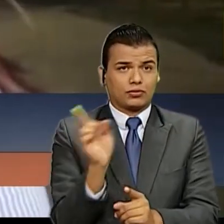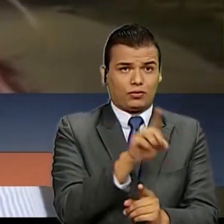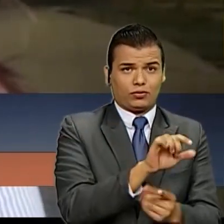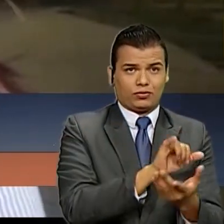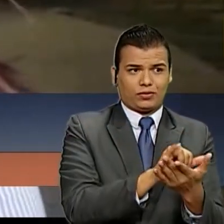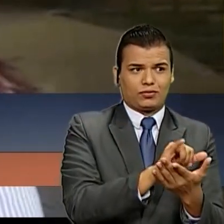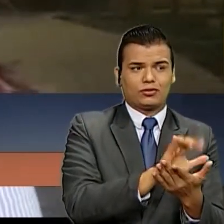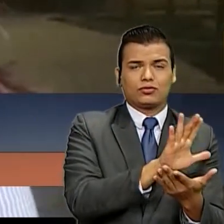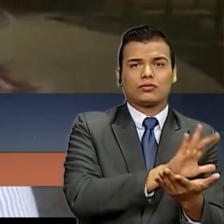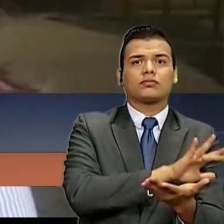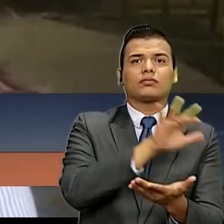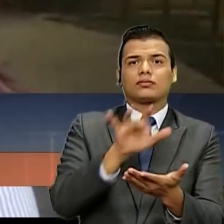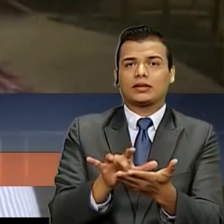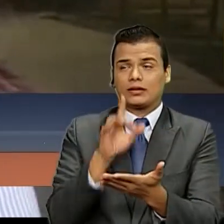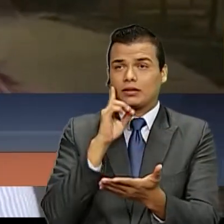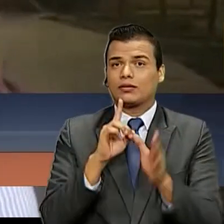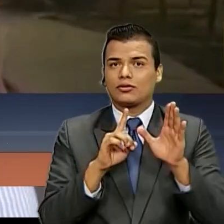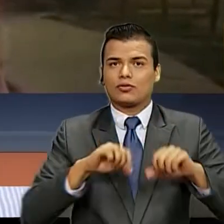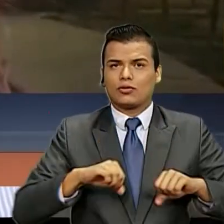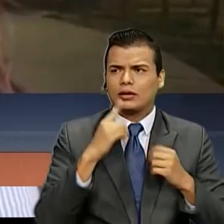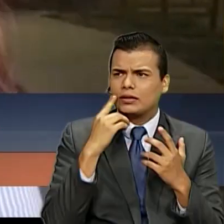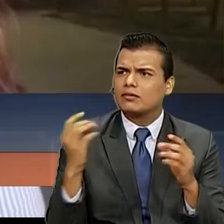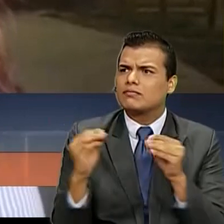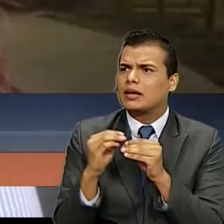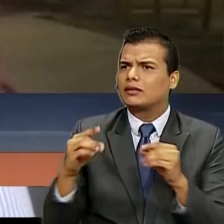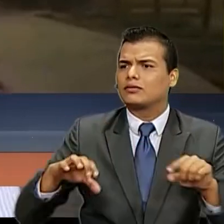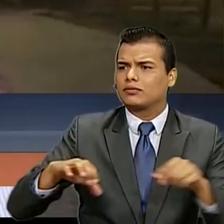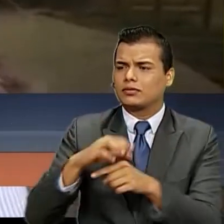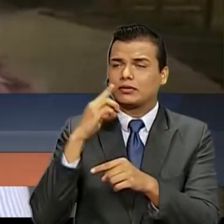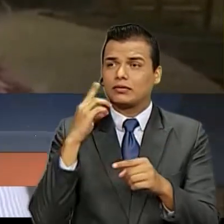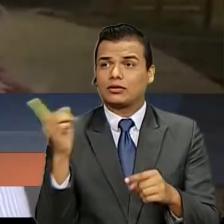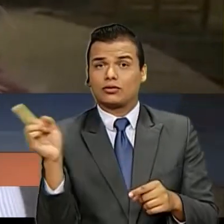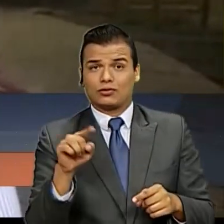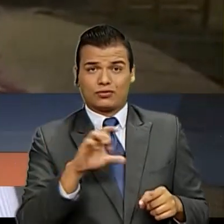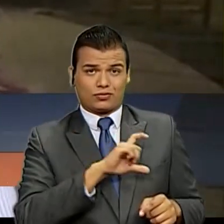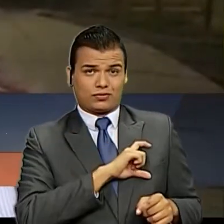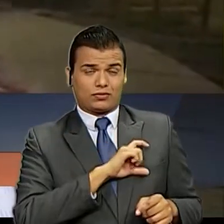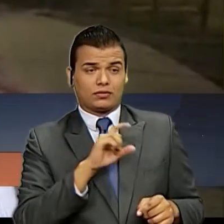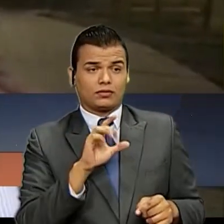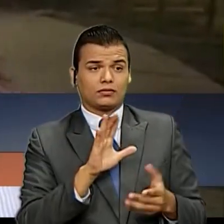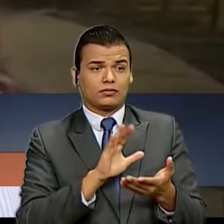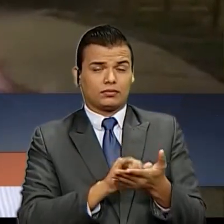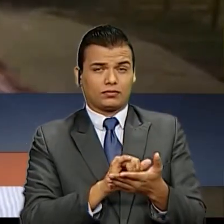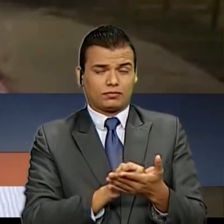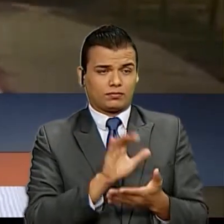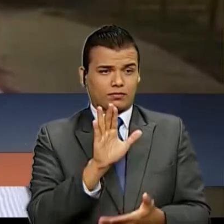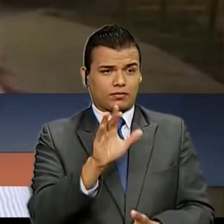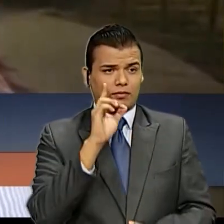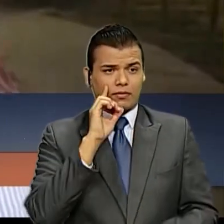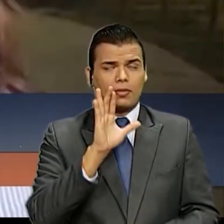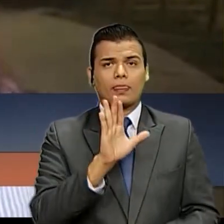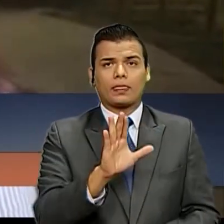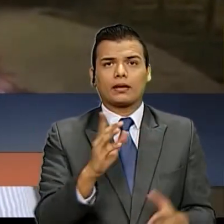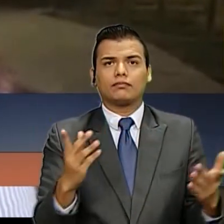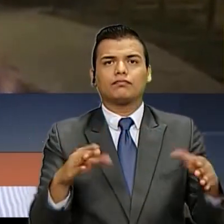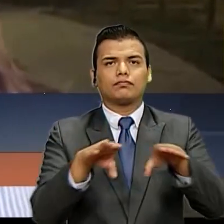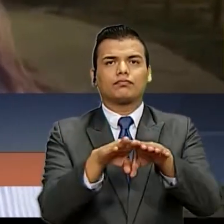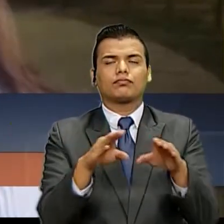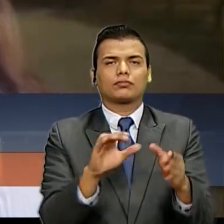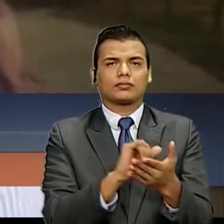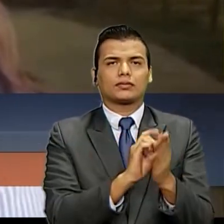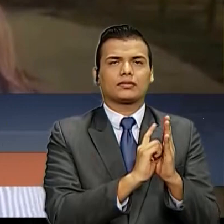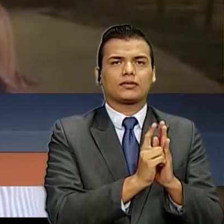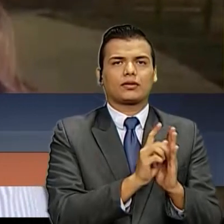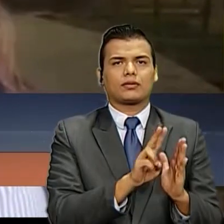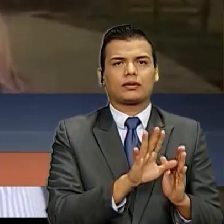visitante buscando cómo descontar. Pero fue más contundente el conjunto embajador y encontró la paridad en el minuto 25